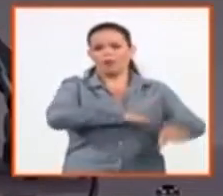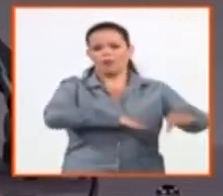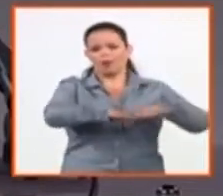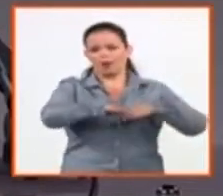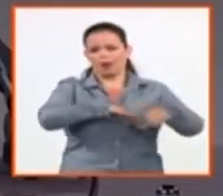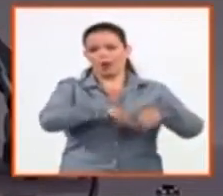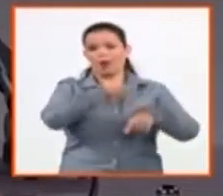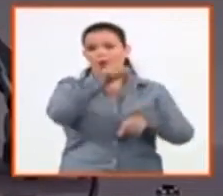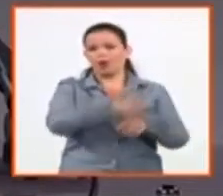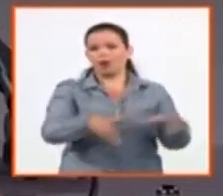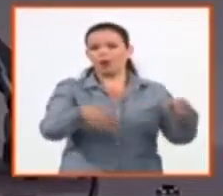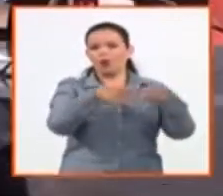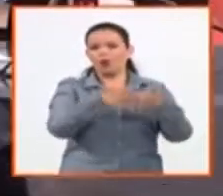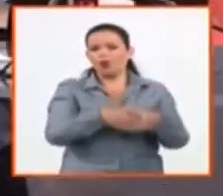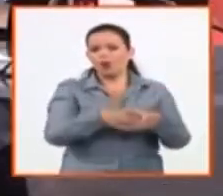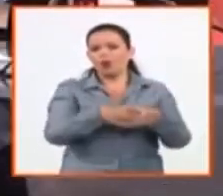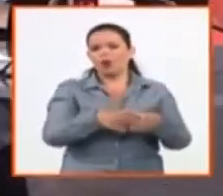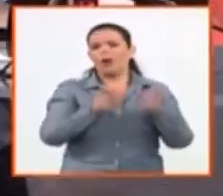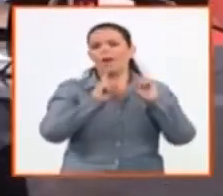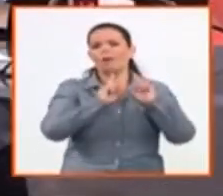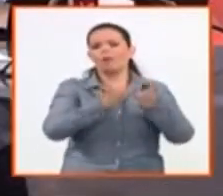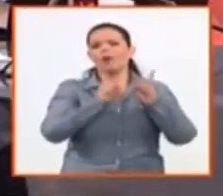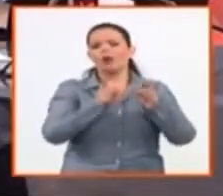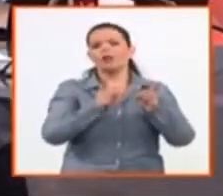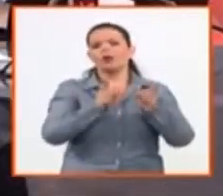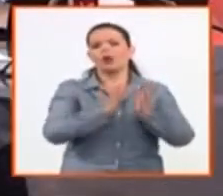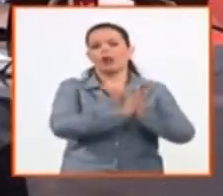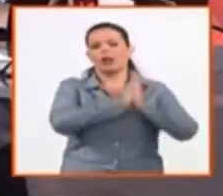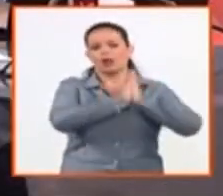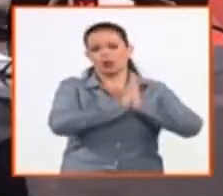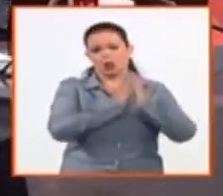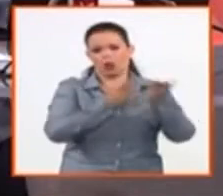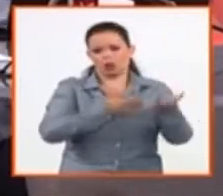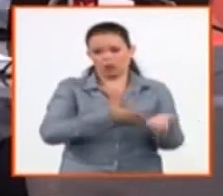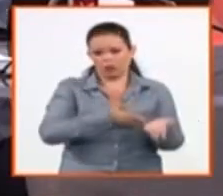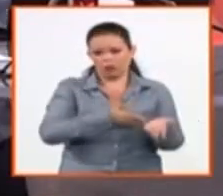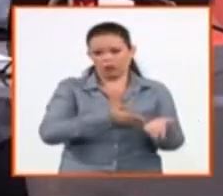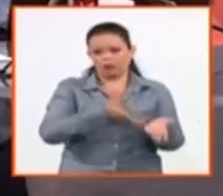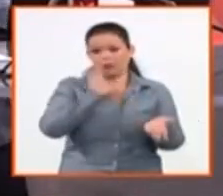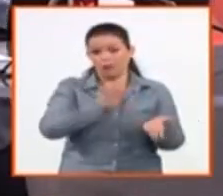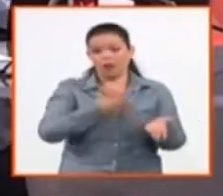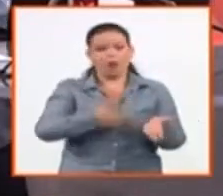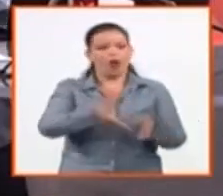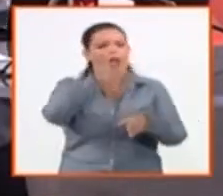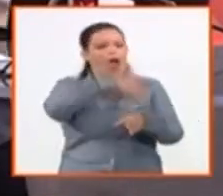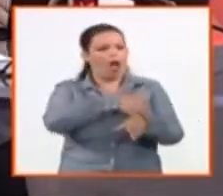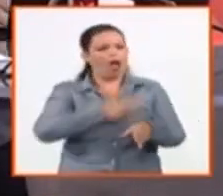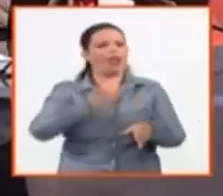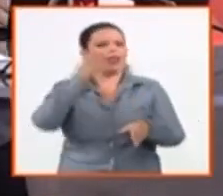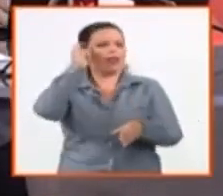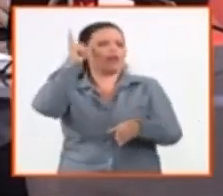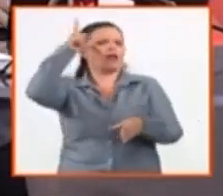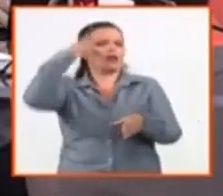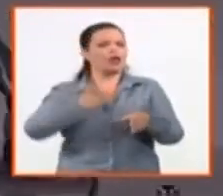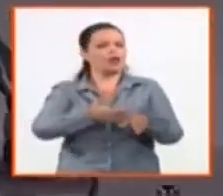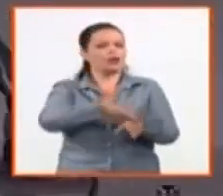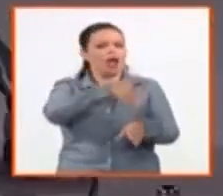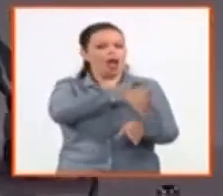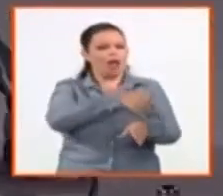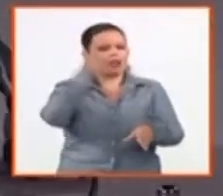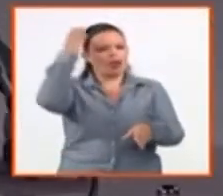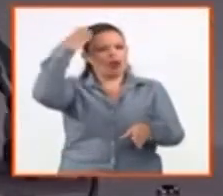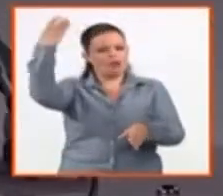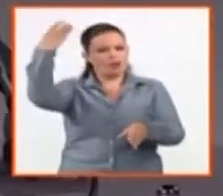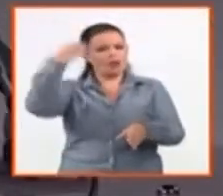religioso. Que tiene el punto a su favor de que también fue gobierno. O sea, tiene esa experiencia. Fue gobierno hace muchos años, hace más de 20 años.